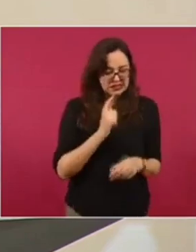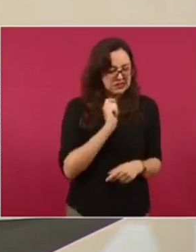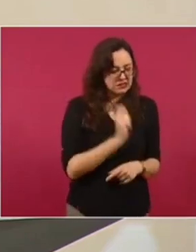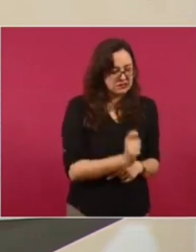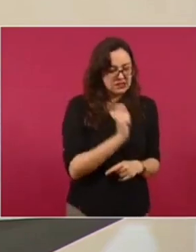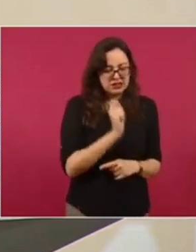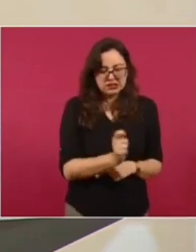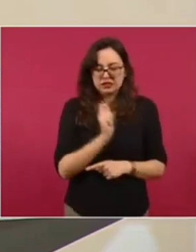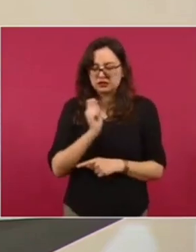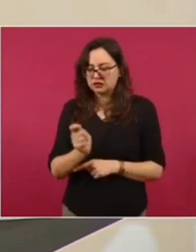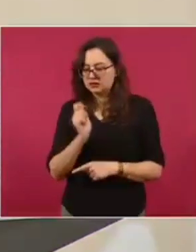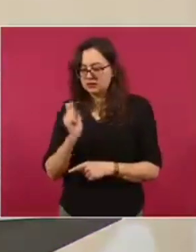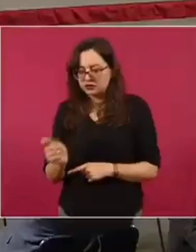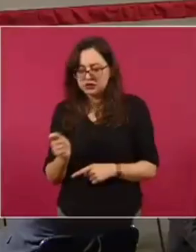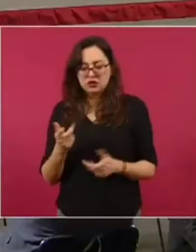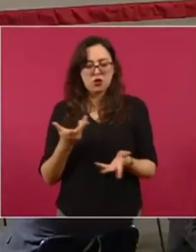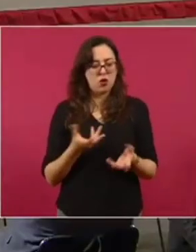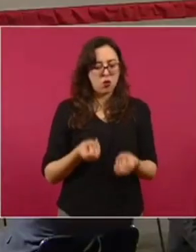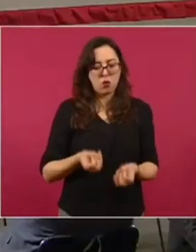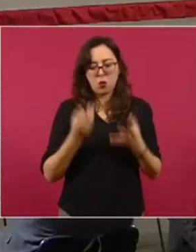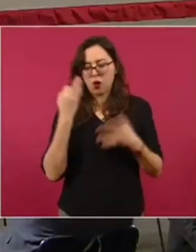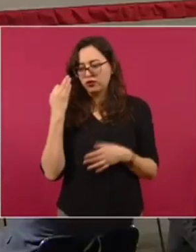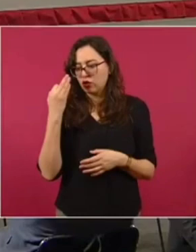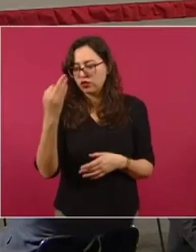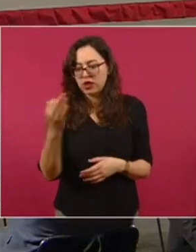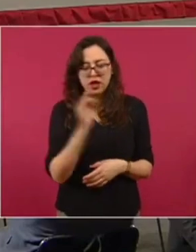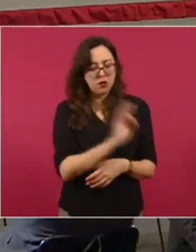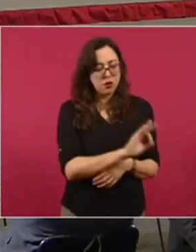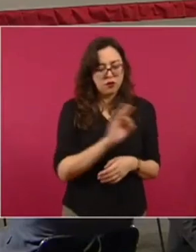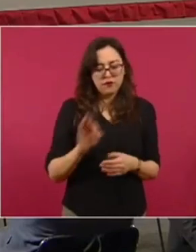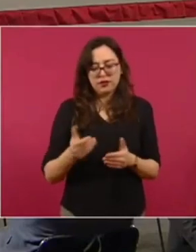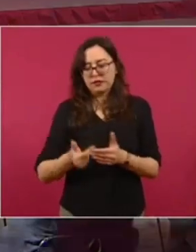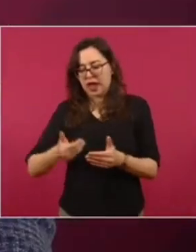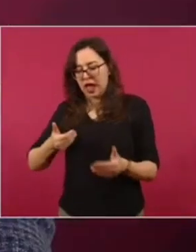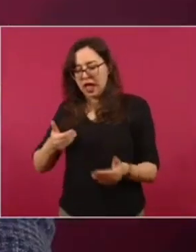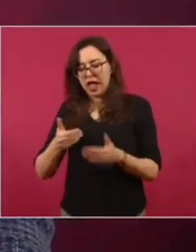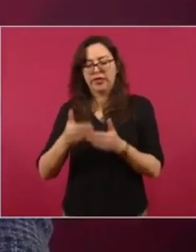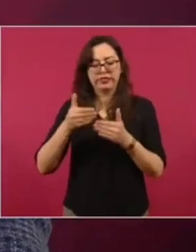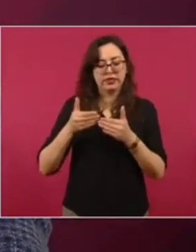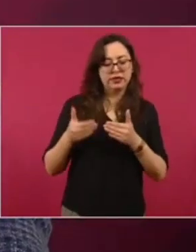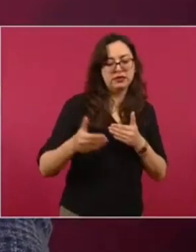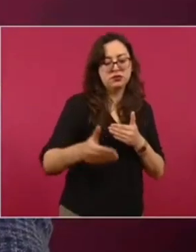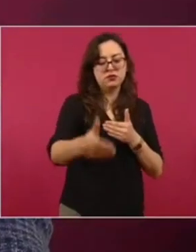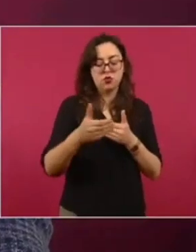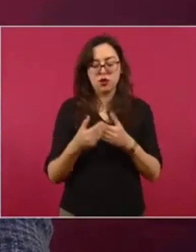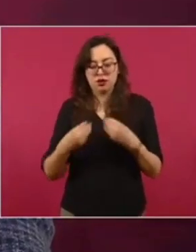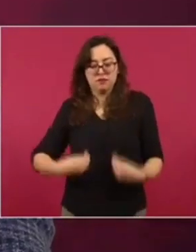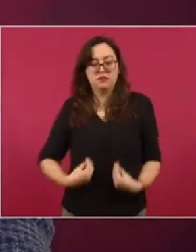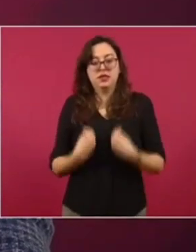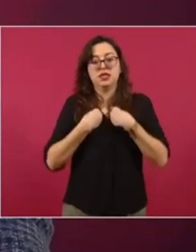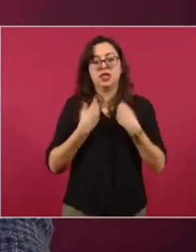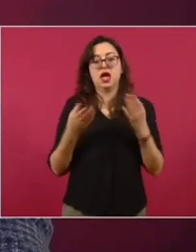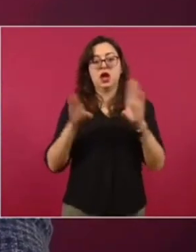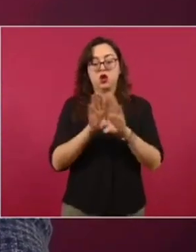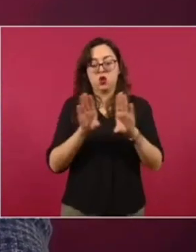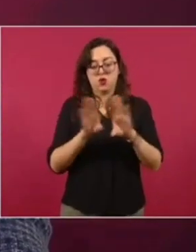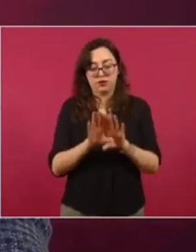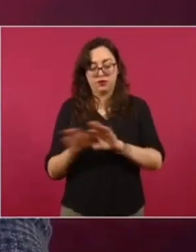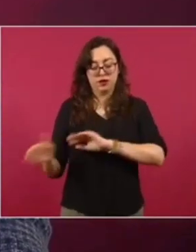intercambios, temporalidades, fechamientos y sistemas de asentamiento. 1 mil